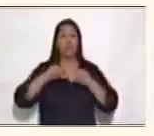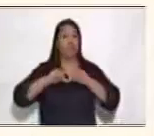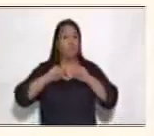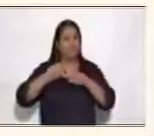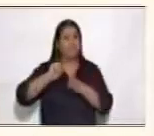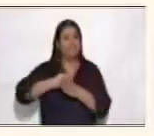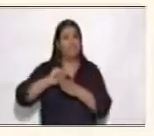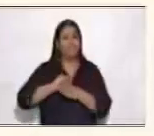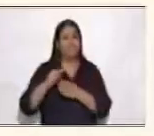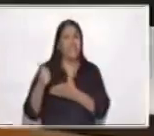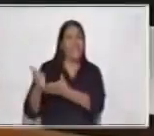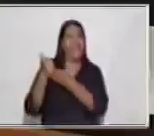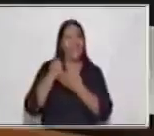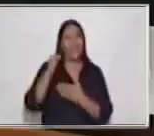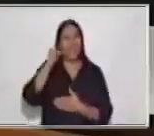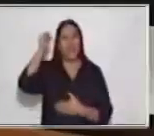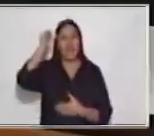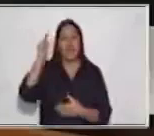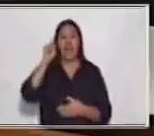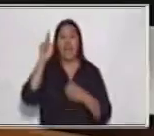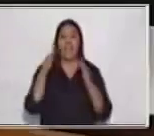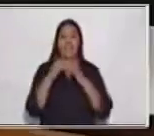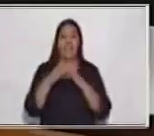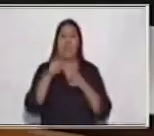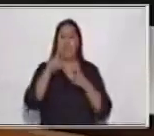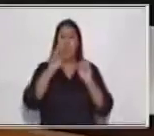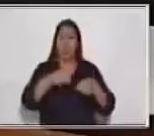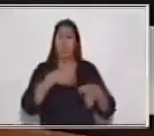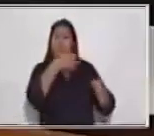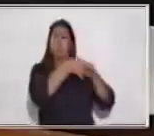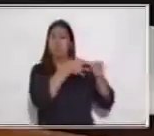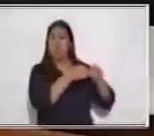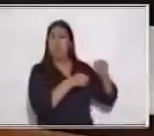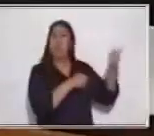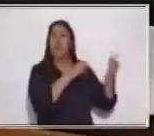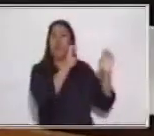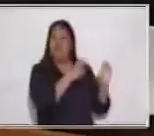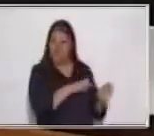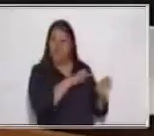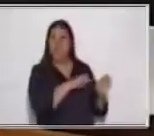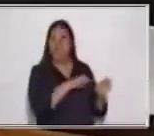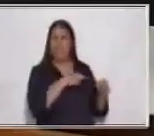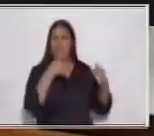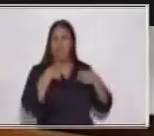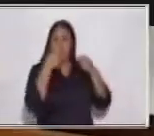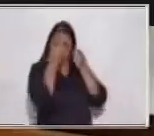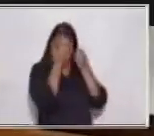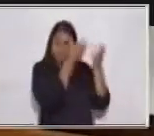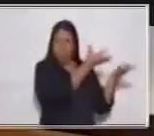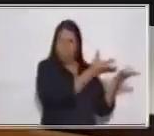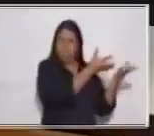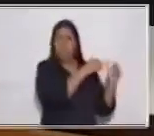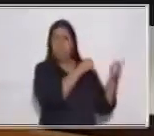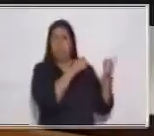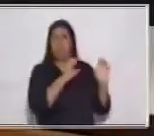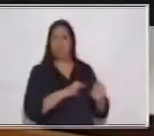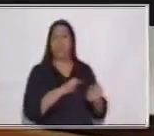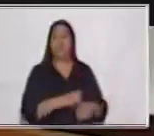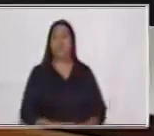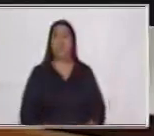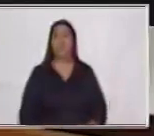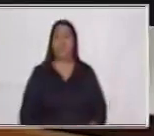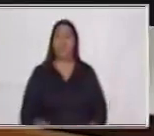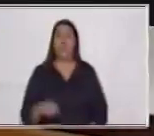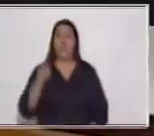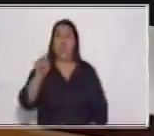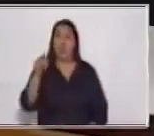de un adulto en casa y le puedas enseñar a alguien más para que ese conocimiento pues pueda fluir de mejor manera. Para ti, para